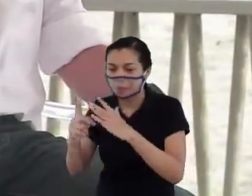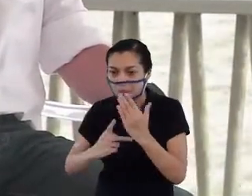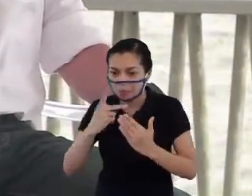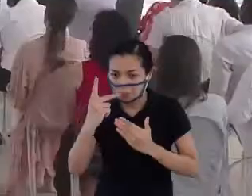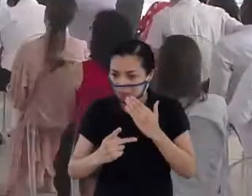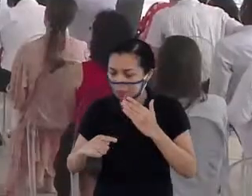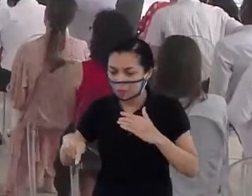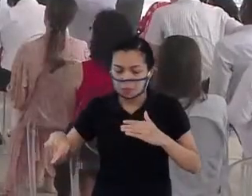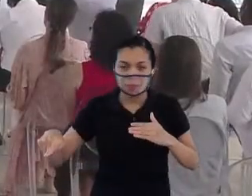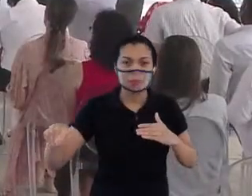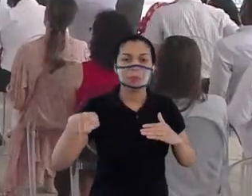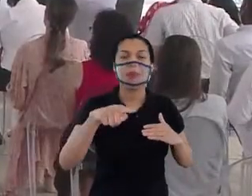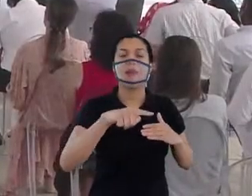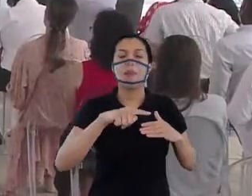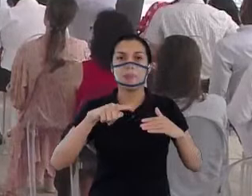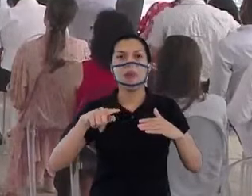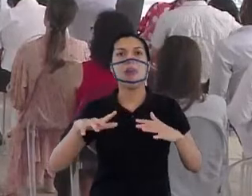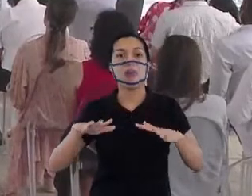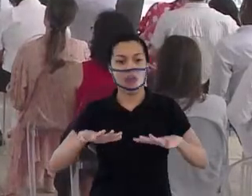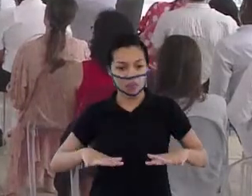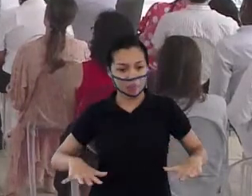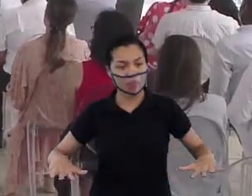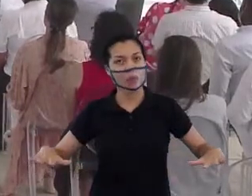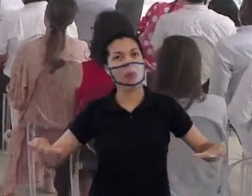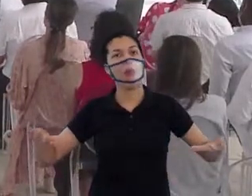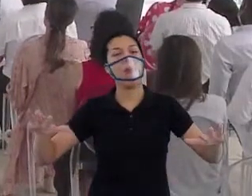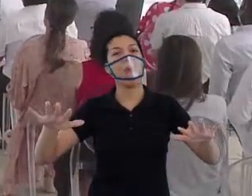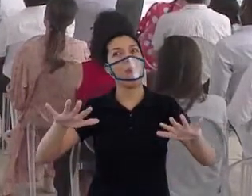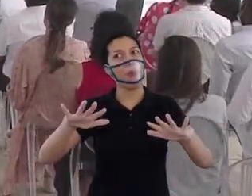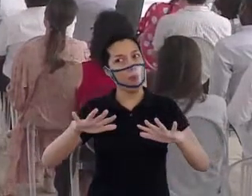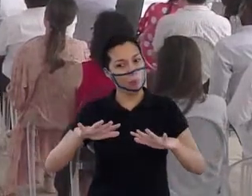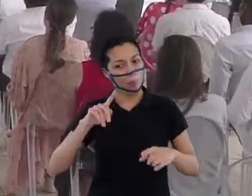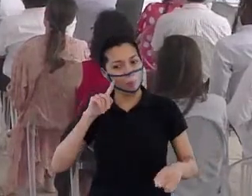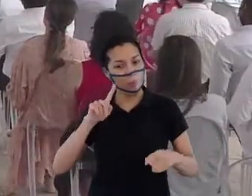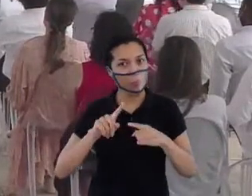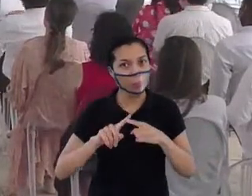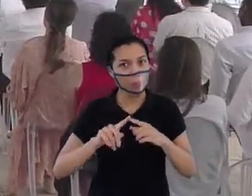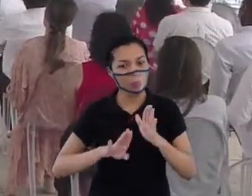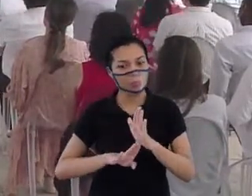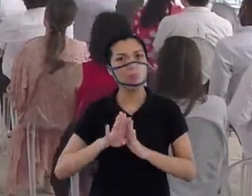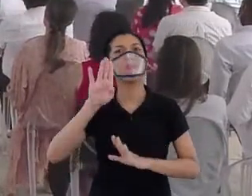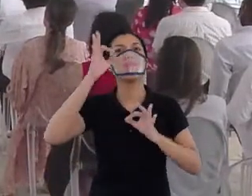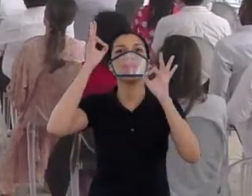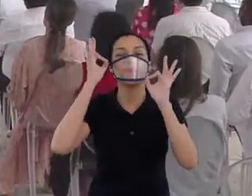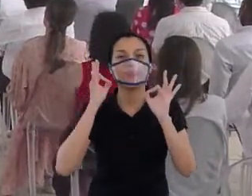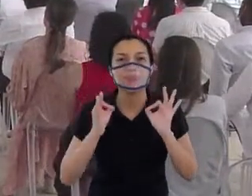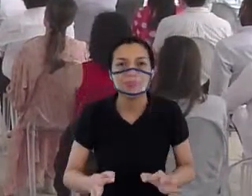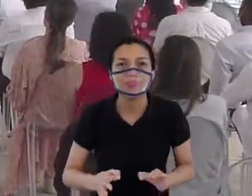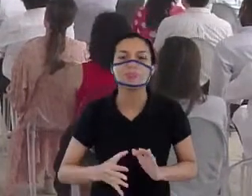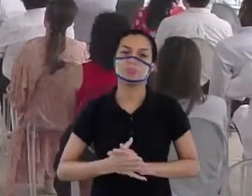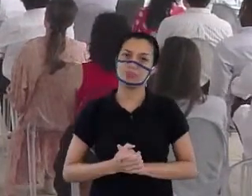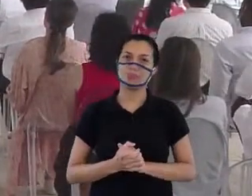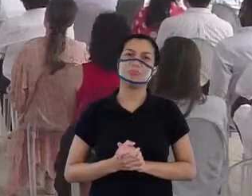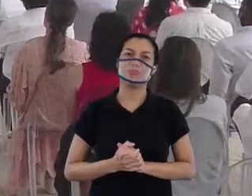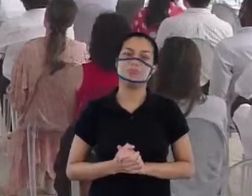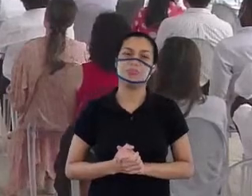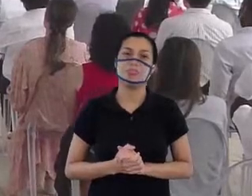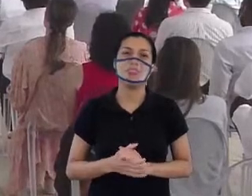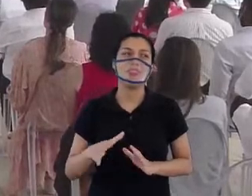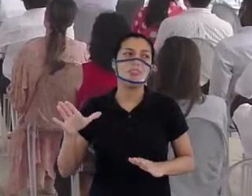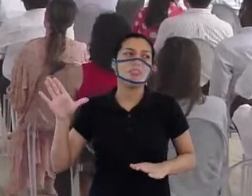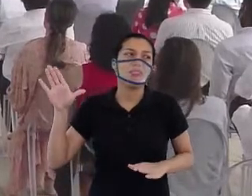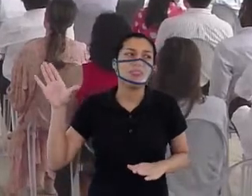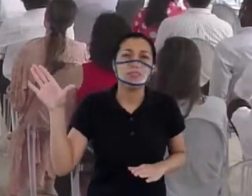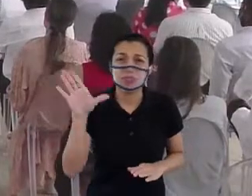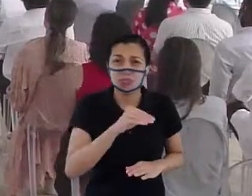ha estado en reuniones porque estamos viendo un potencial para el nearshoring. Todo en la pandemia